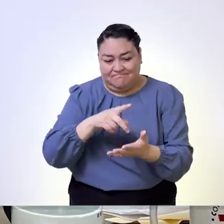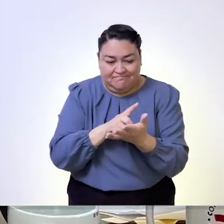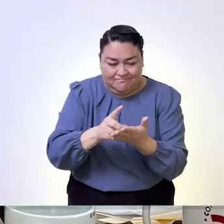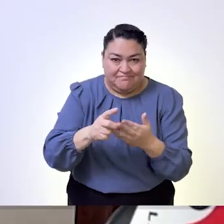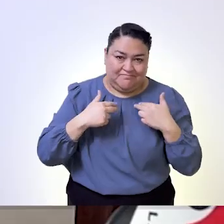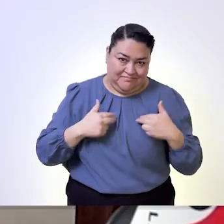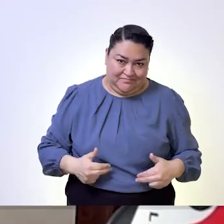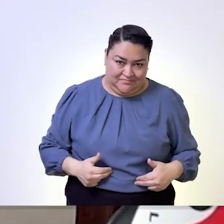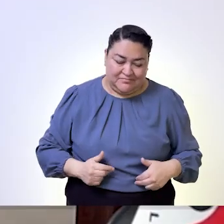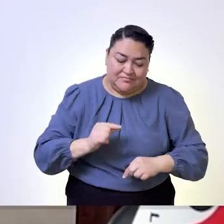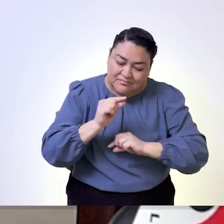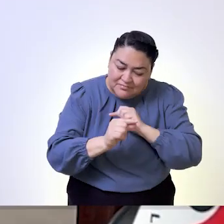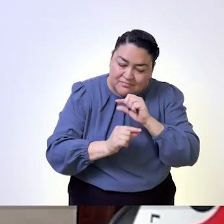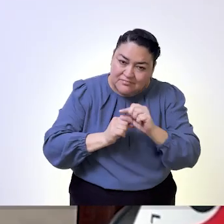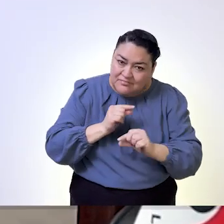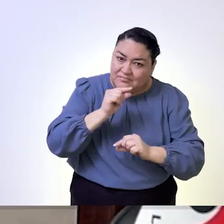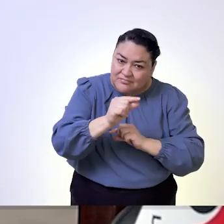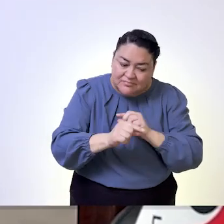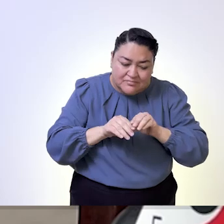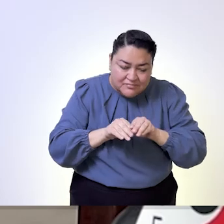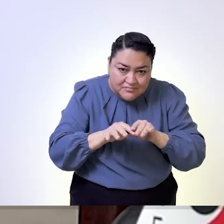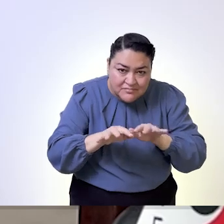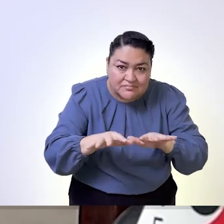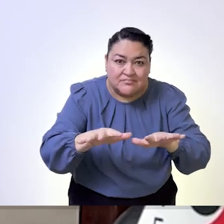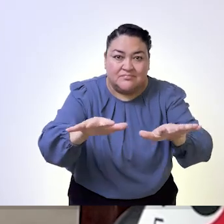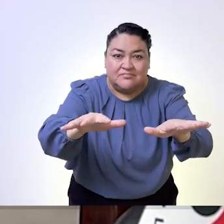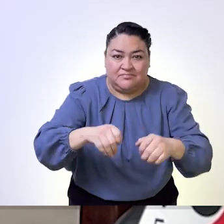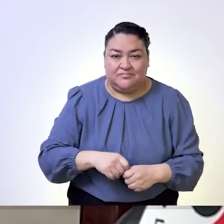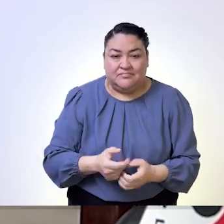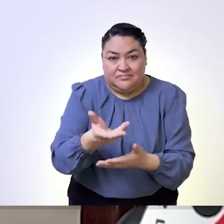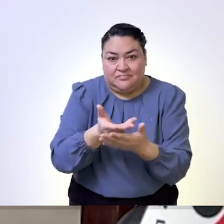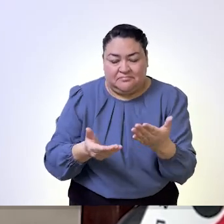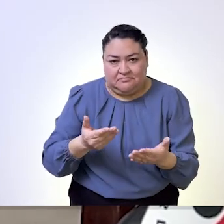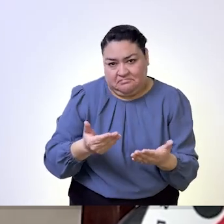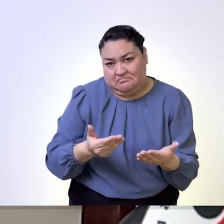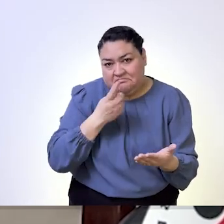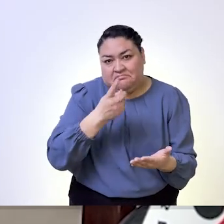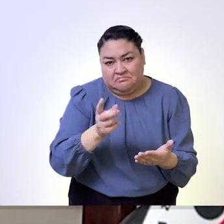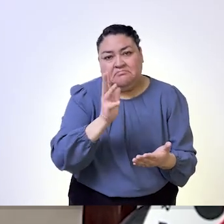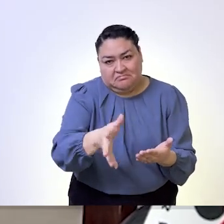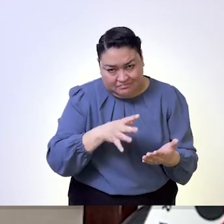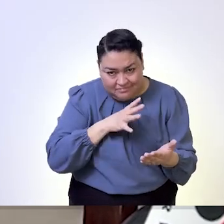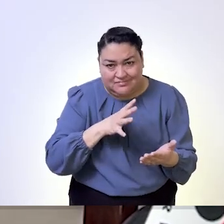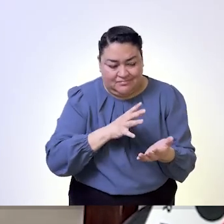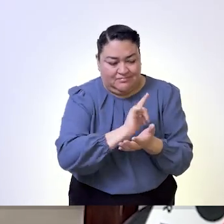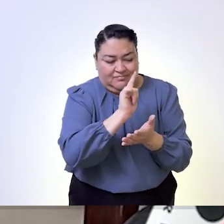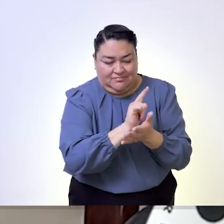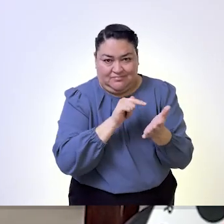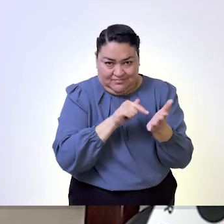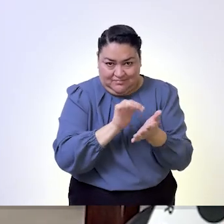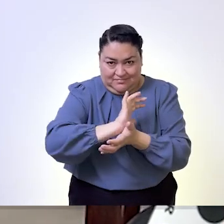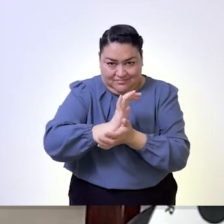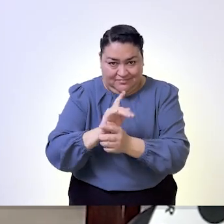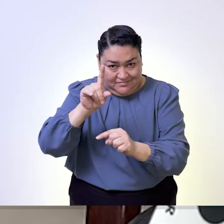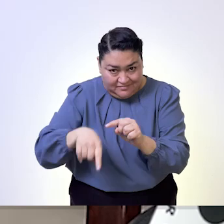el tema de los derechos humanos tiene un carácter evolutivo, progresivo, y actualmente cuando podemos decir que ya contamos con